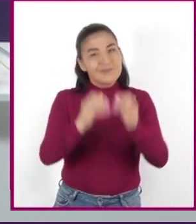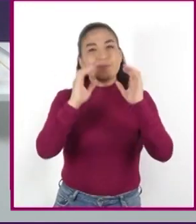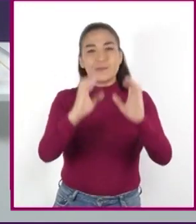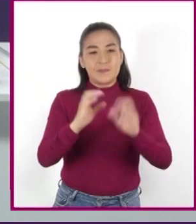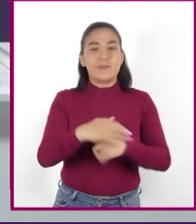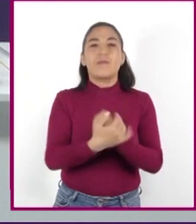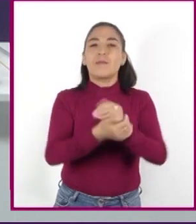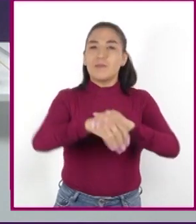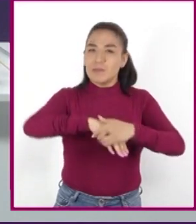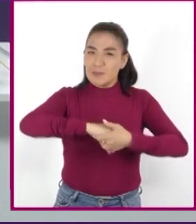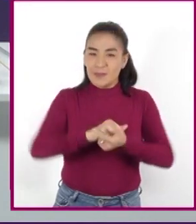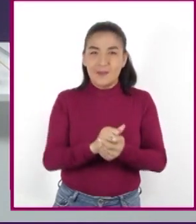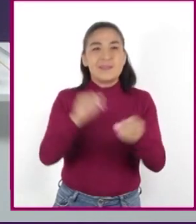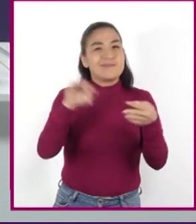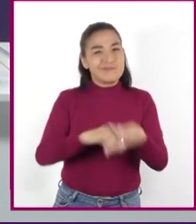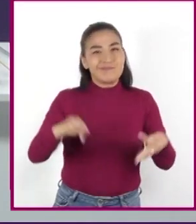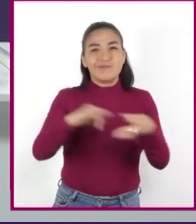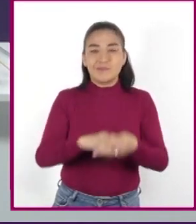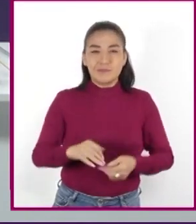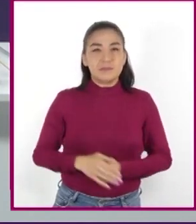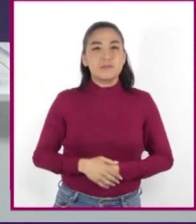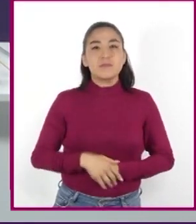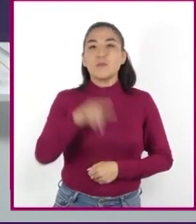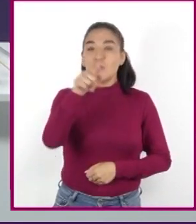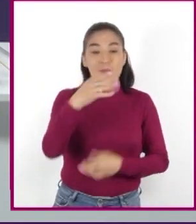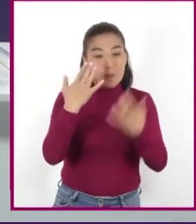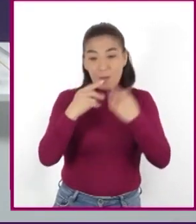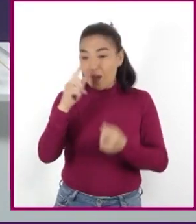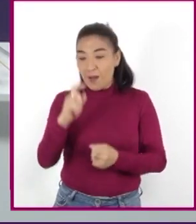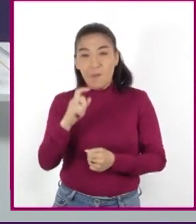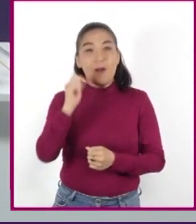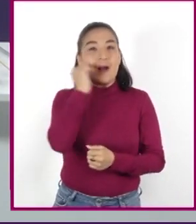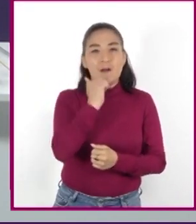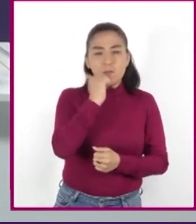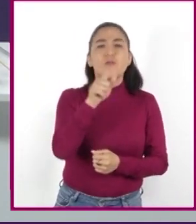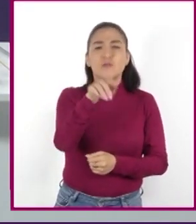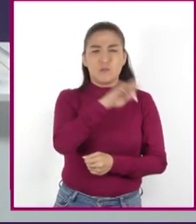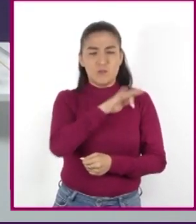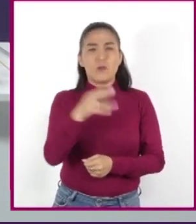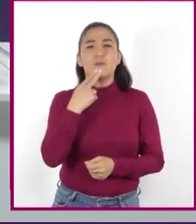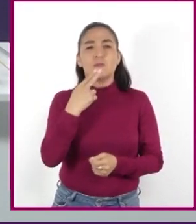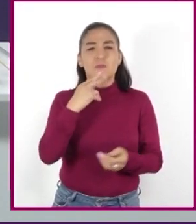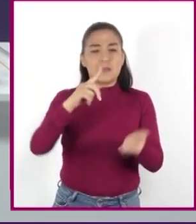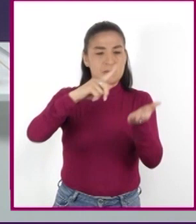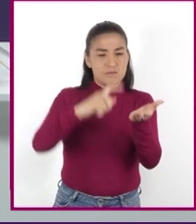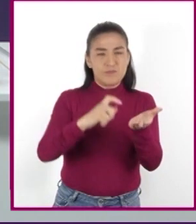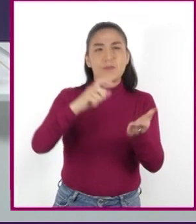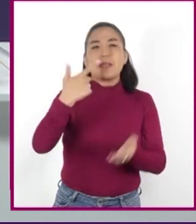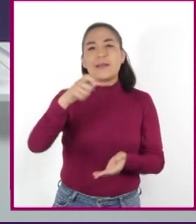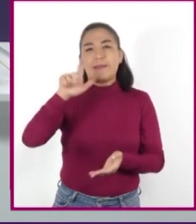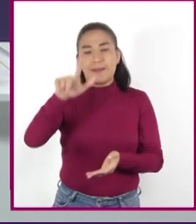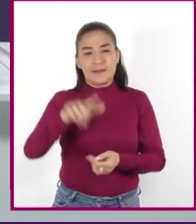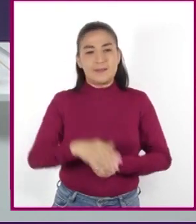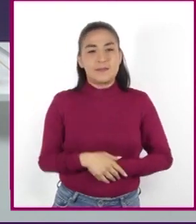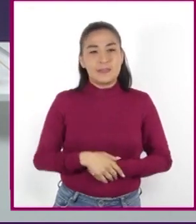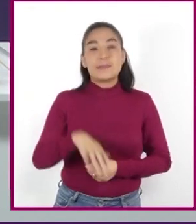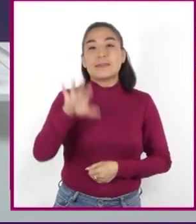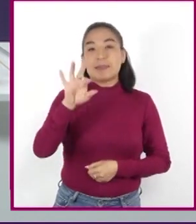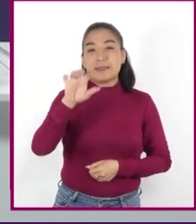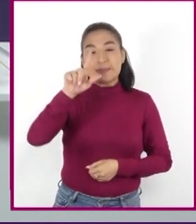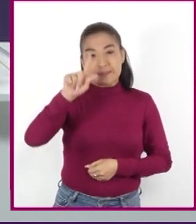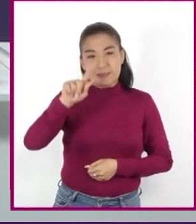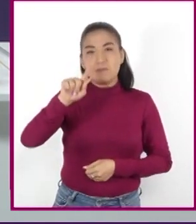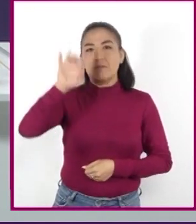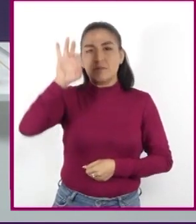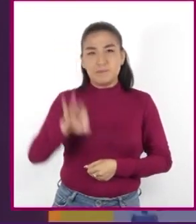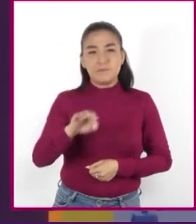lávense las manos frecuentemente. Si no disponen de agua y jabón, pueden utilizar gel antibacterial con una concentración de 70%